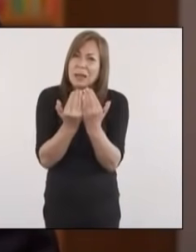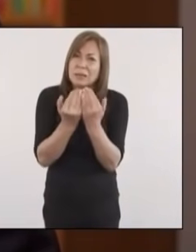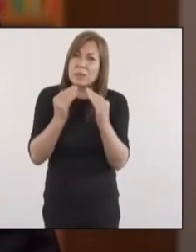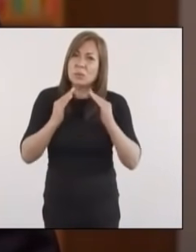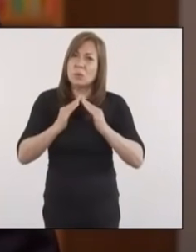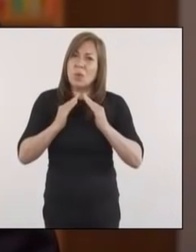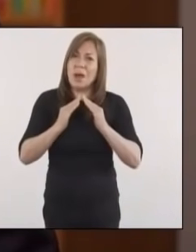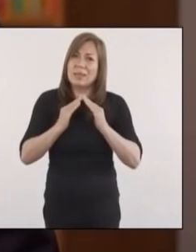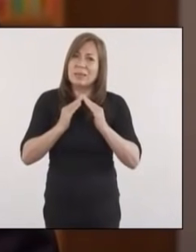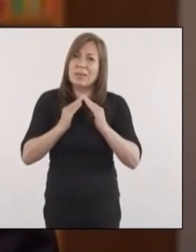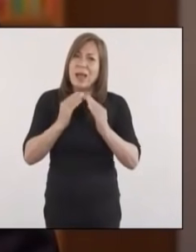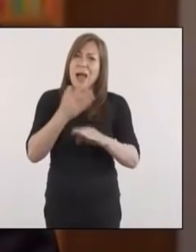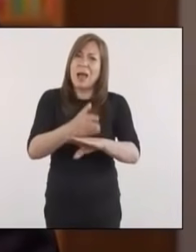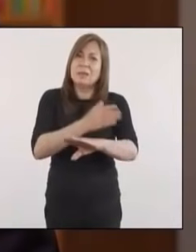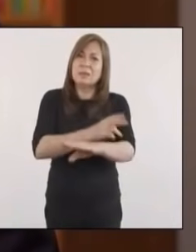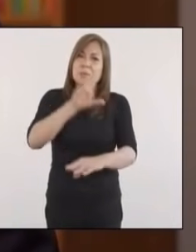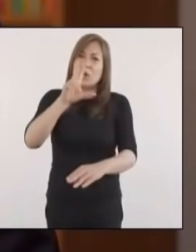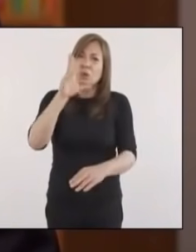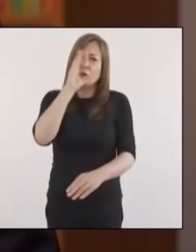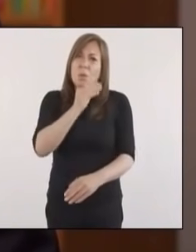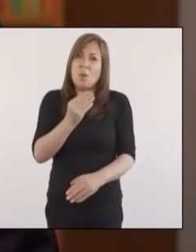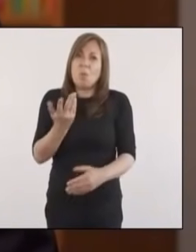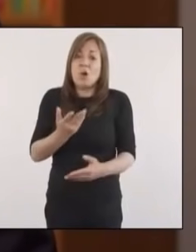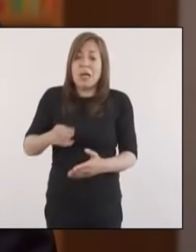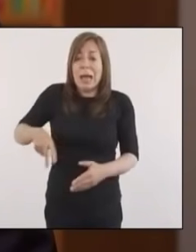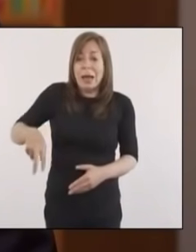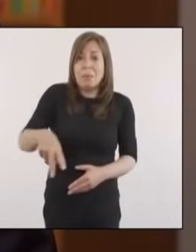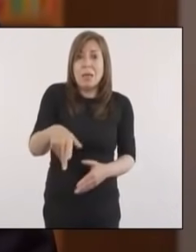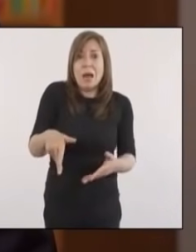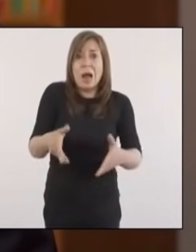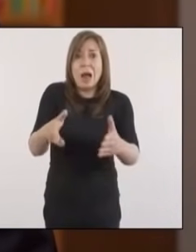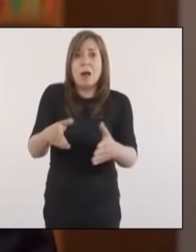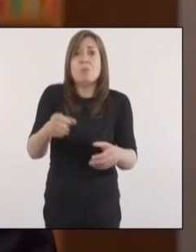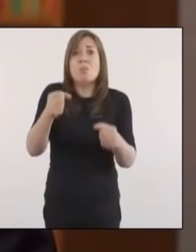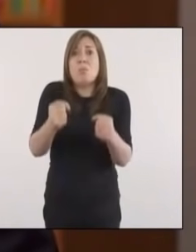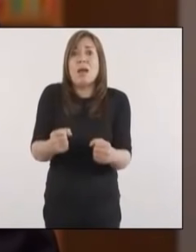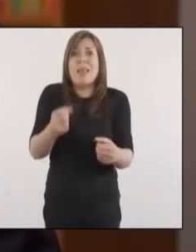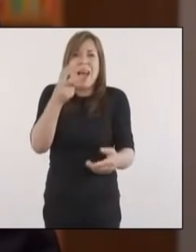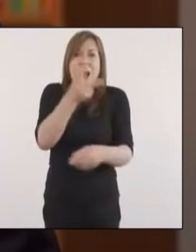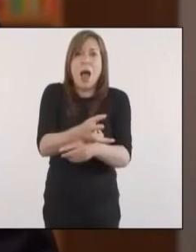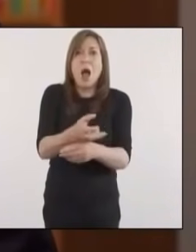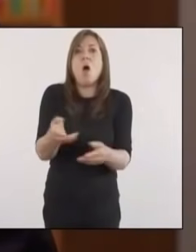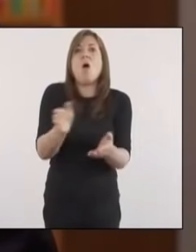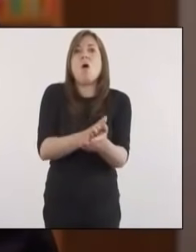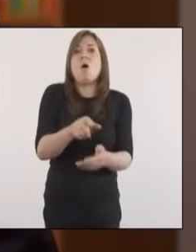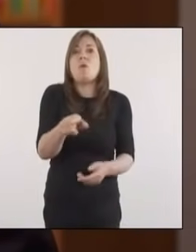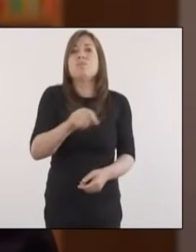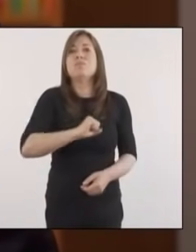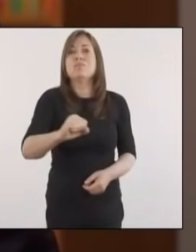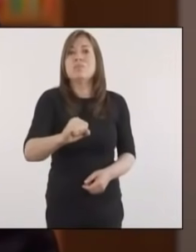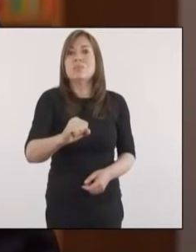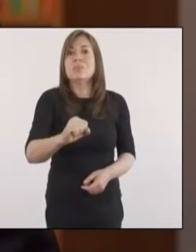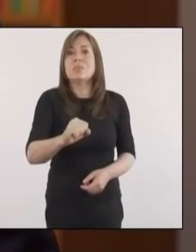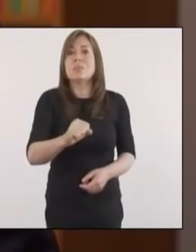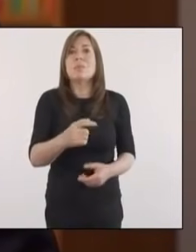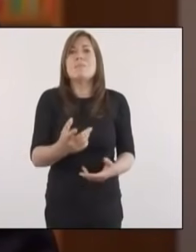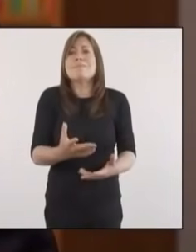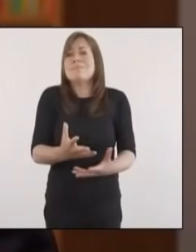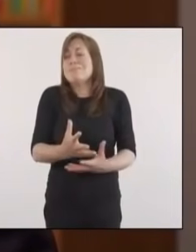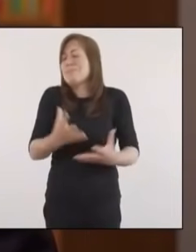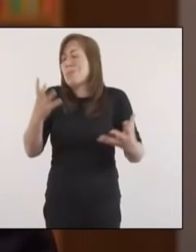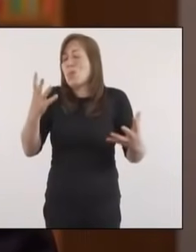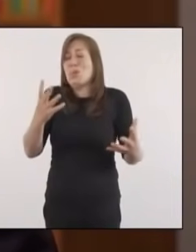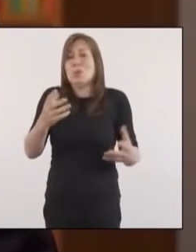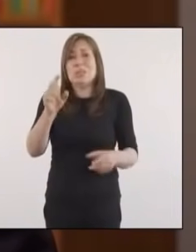casas antes de las 8 de la noche porque si están en las calles los pueden asaltar o matar. Extremo es que cientos